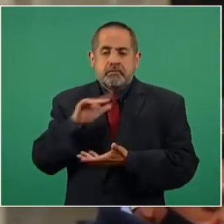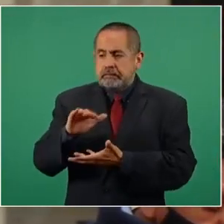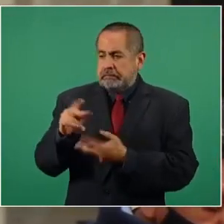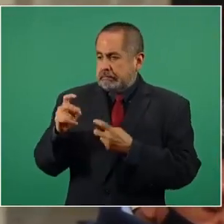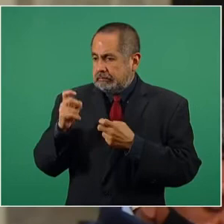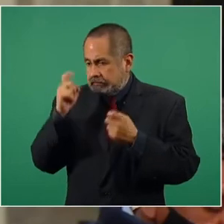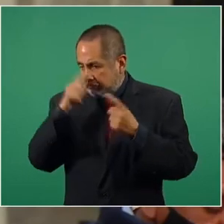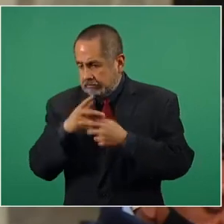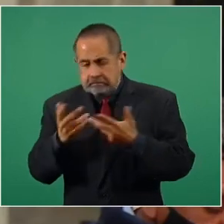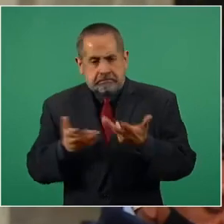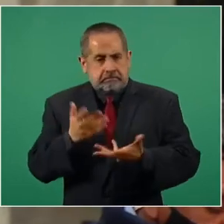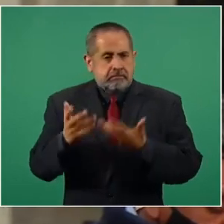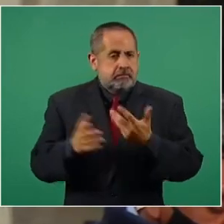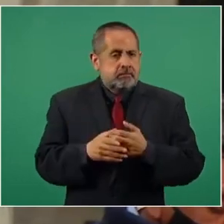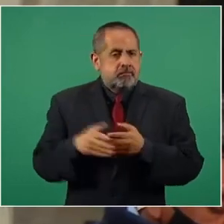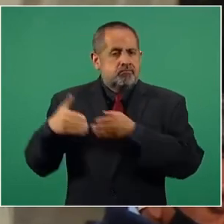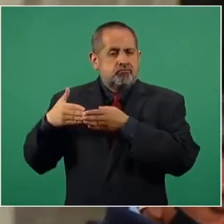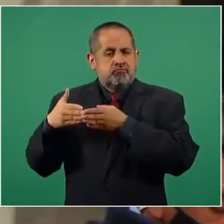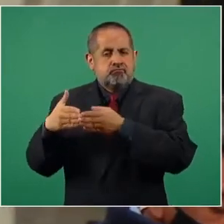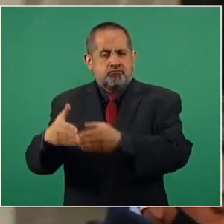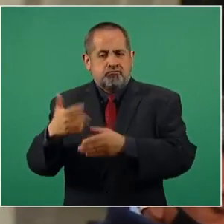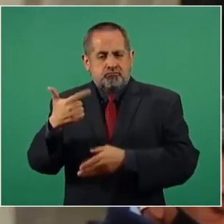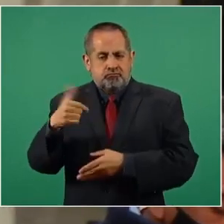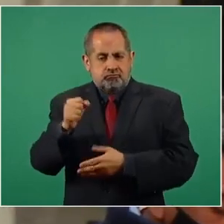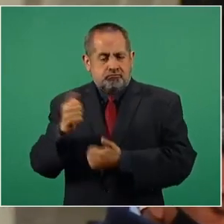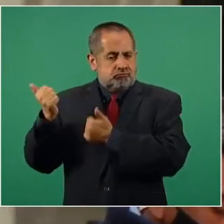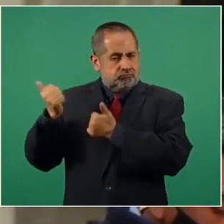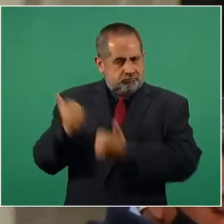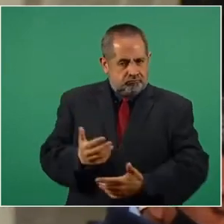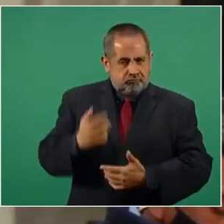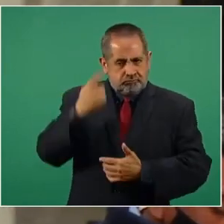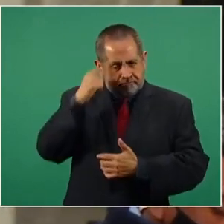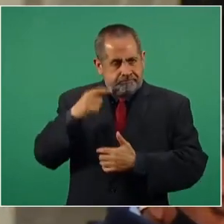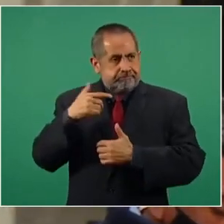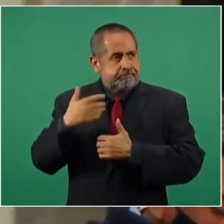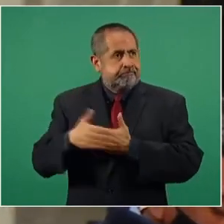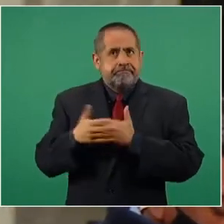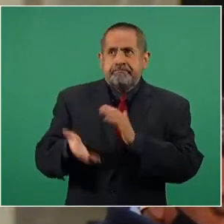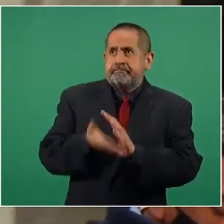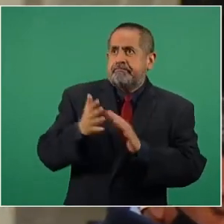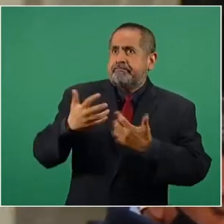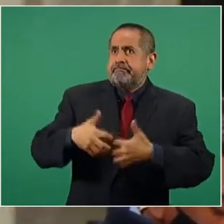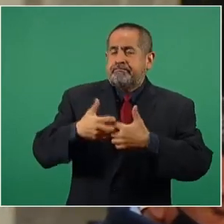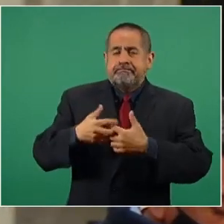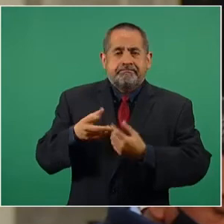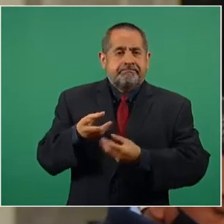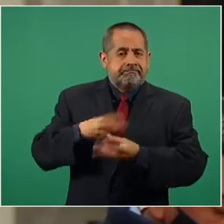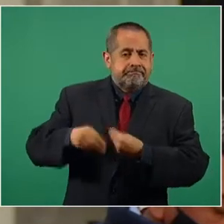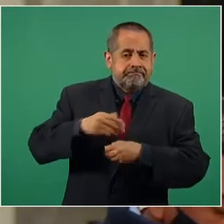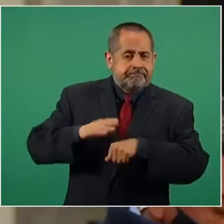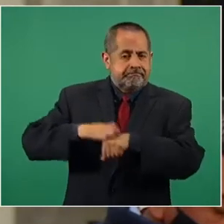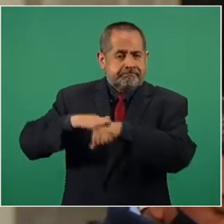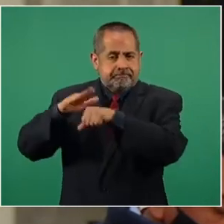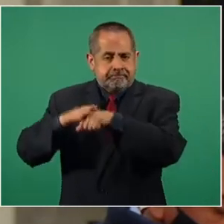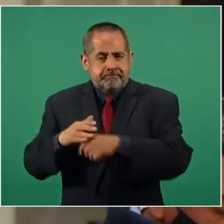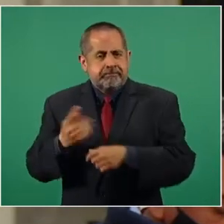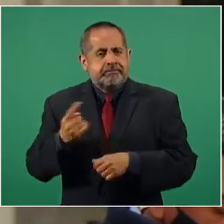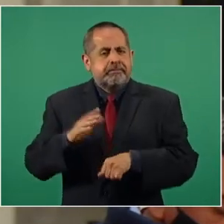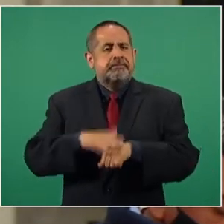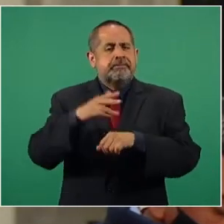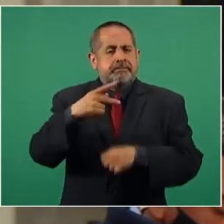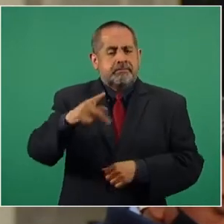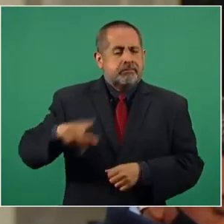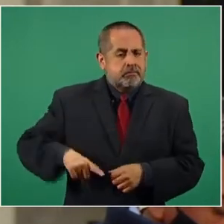que además de los buques de gas que están trayendo para activar las centrales eléctricas, ¿qué más va a hacer su